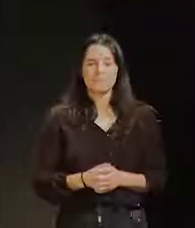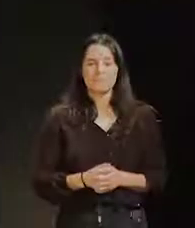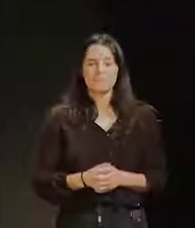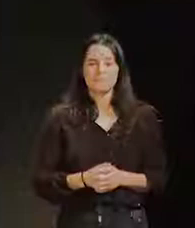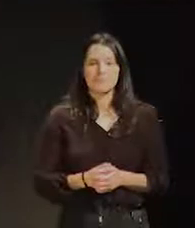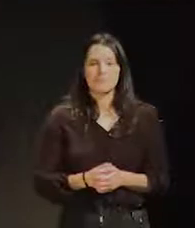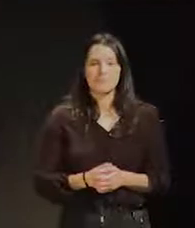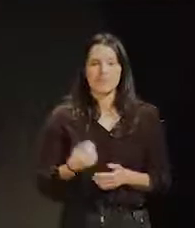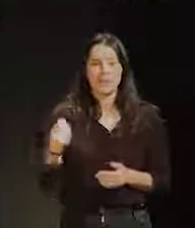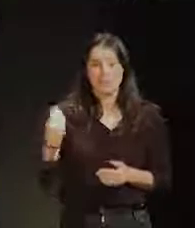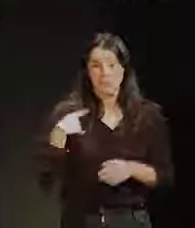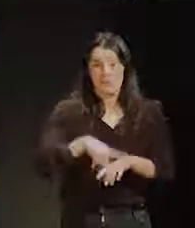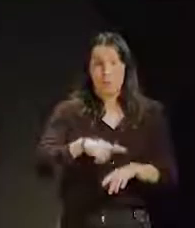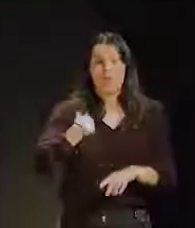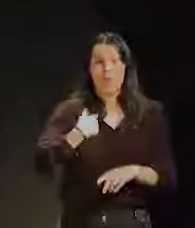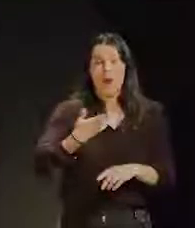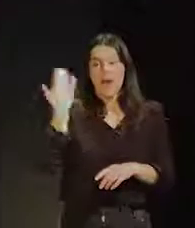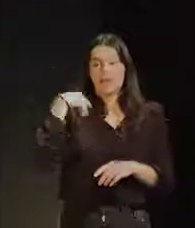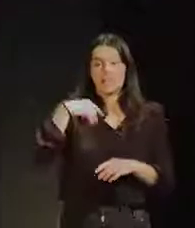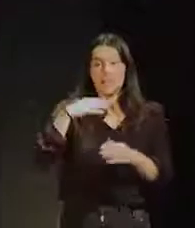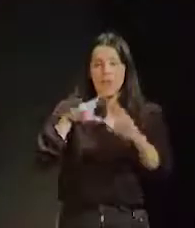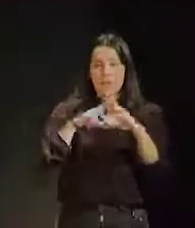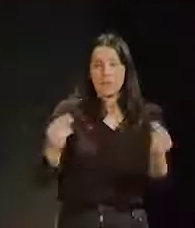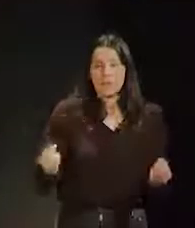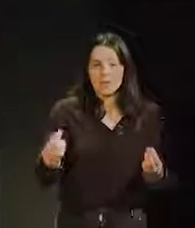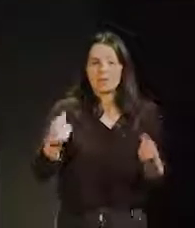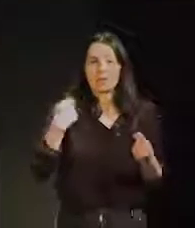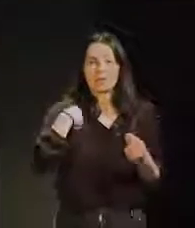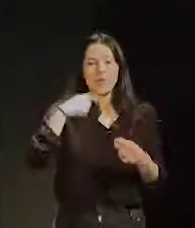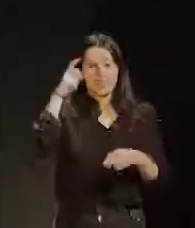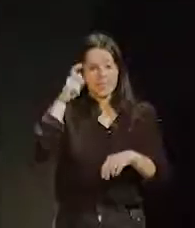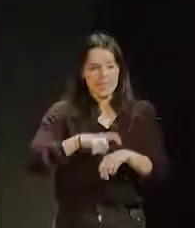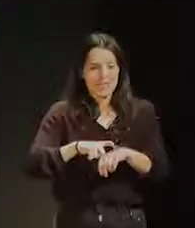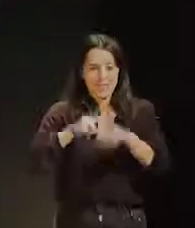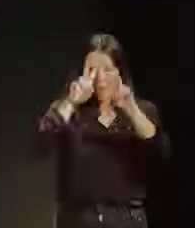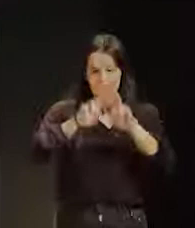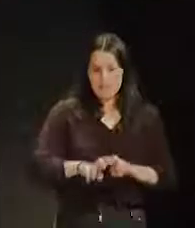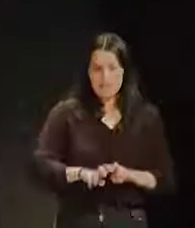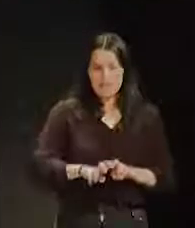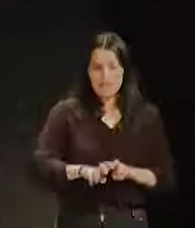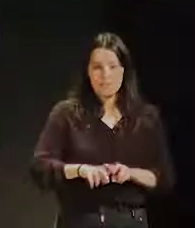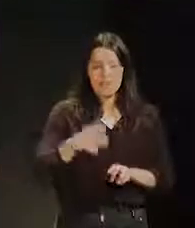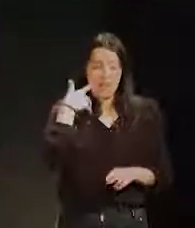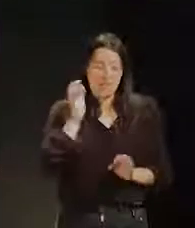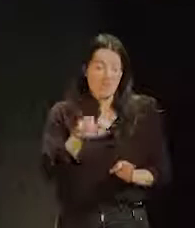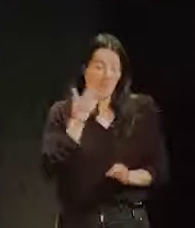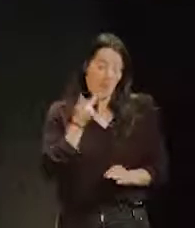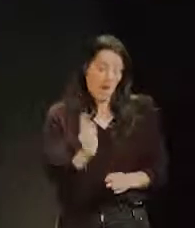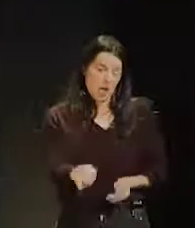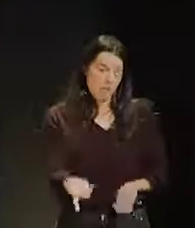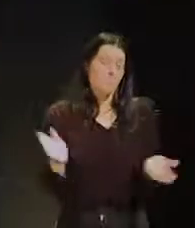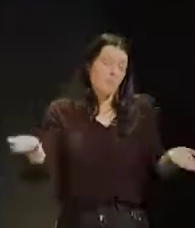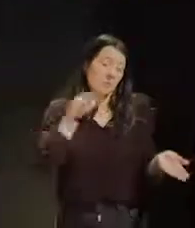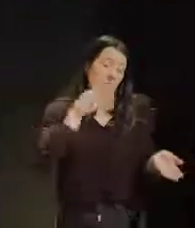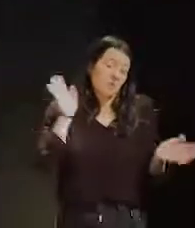y en el mismo tiempo yo estaba estudiando psicología por diventare psicologa, y que en realidad no me gustaba, pero vabbè,